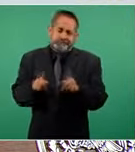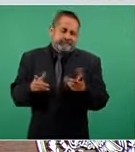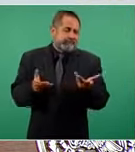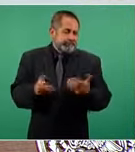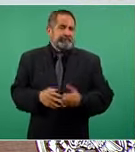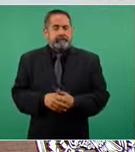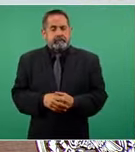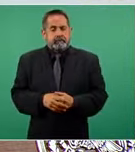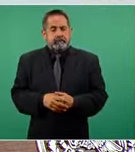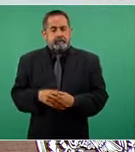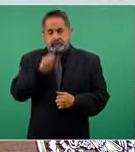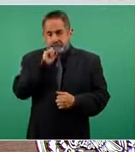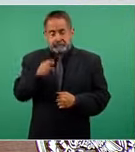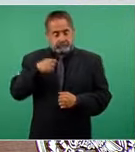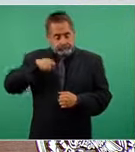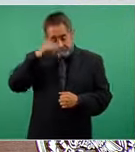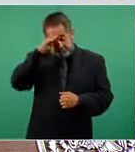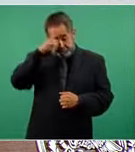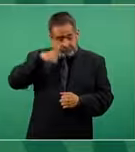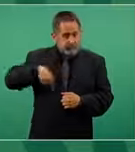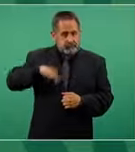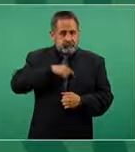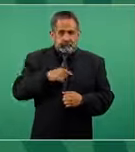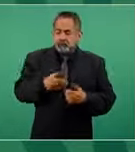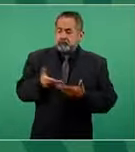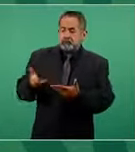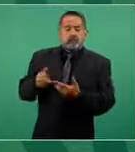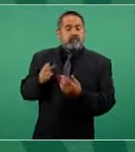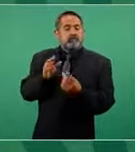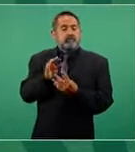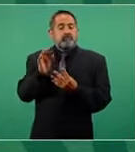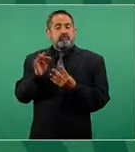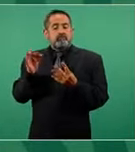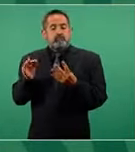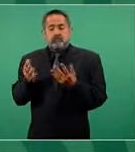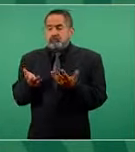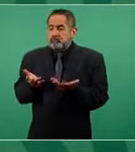Además, tenemos que dar opciones alternativas,